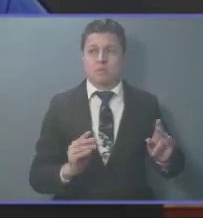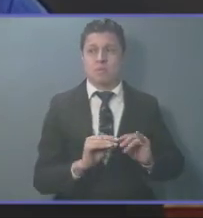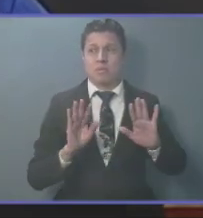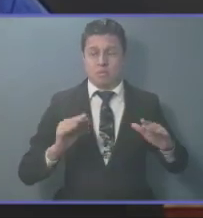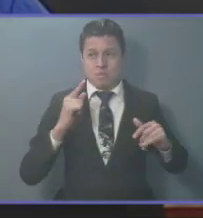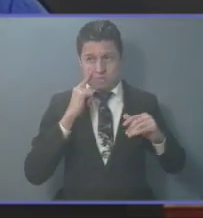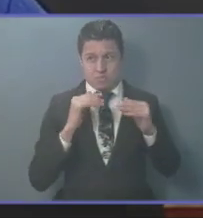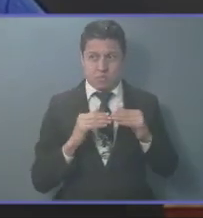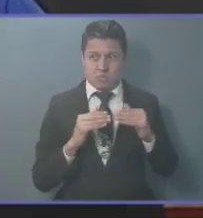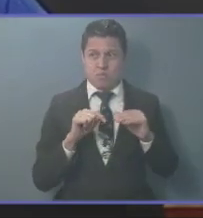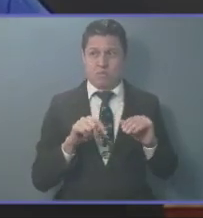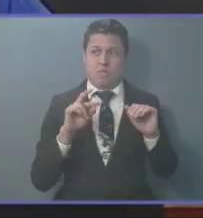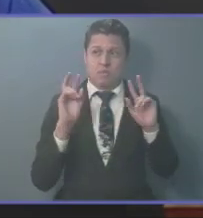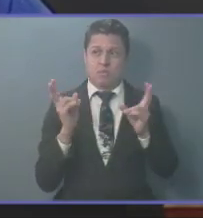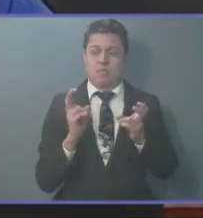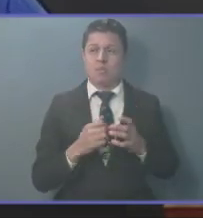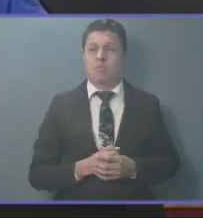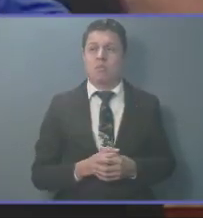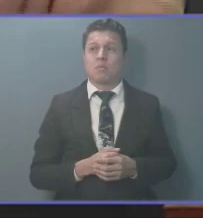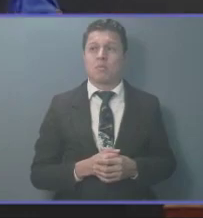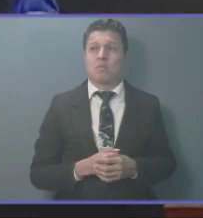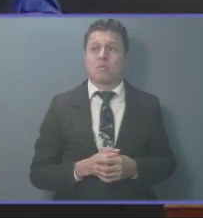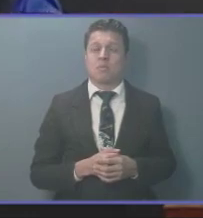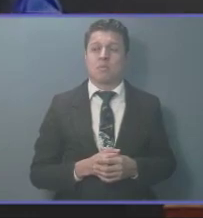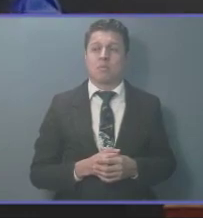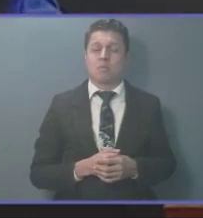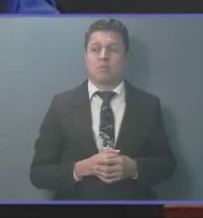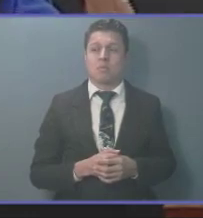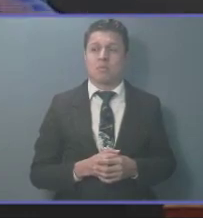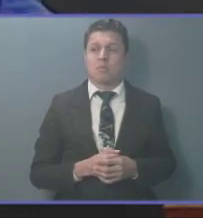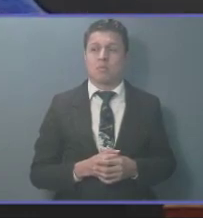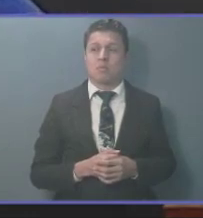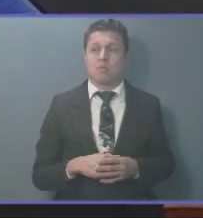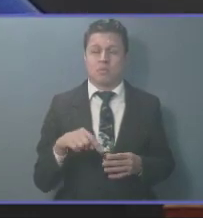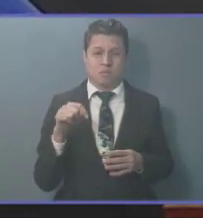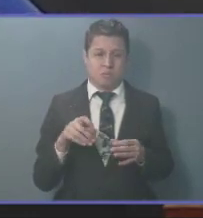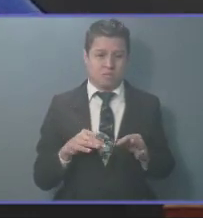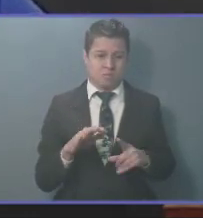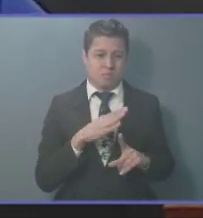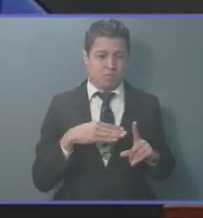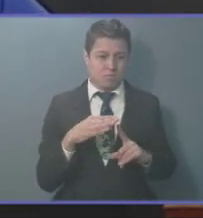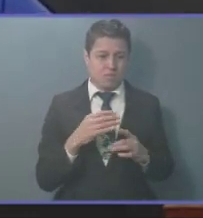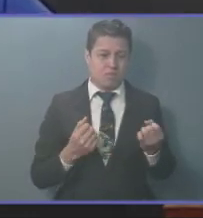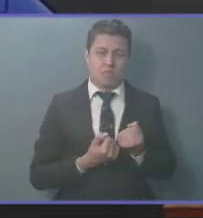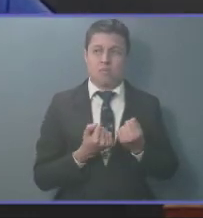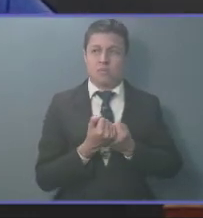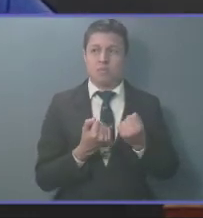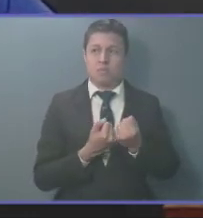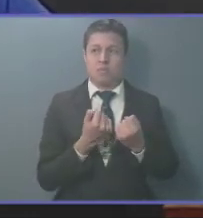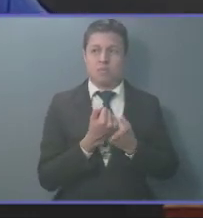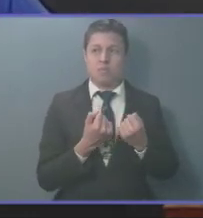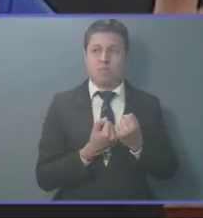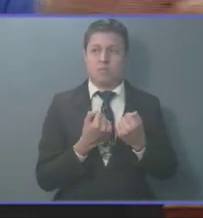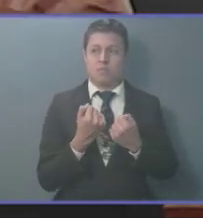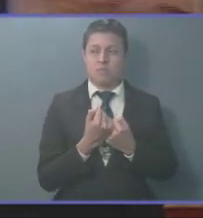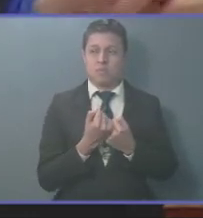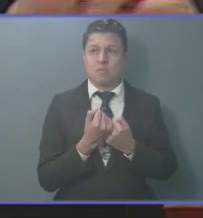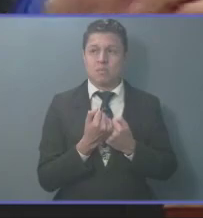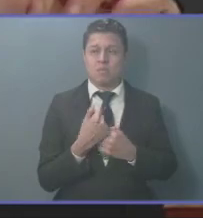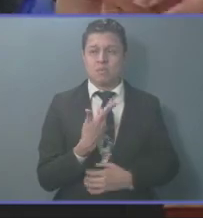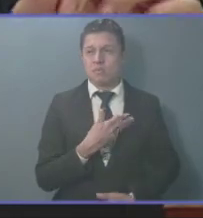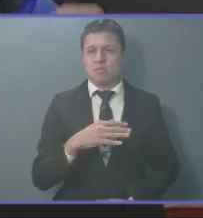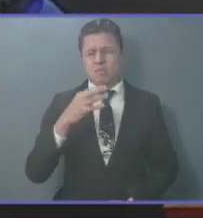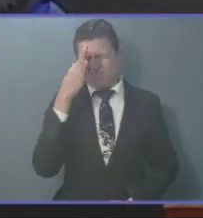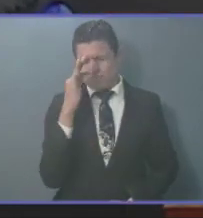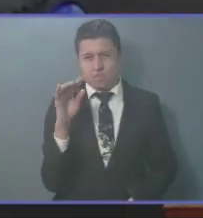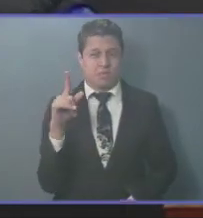al respecto, violar este principio de colaboración interorgánica, creemos, no